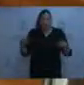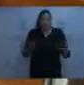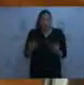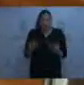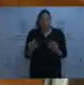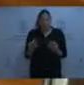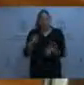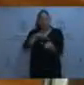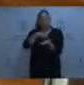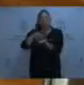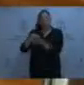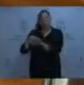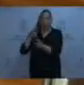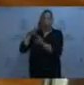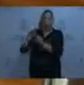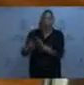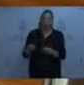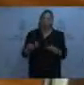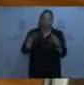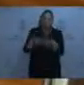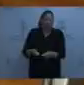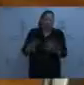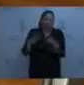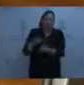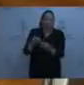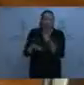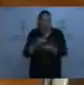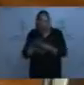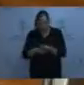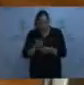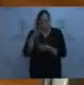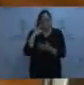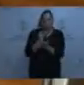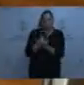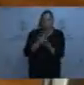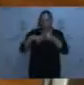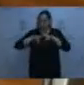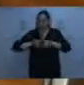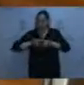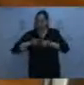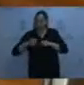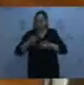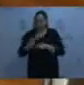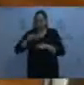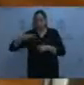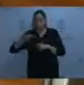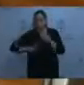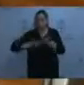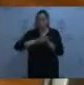los centros, elaborar las pruebas, analizar los resultados y elaborar los informes